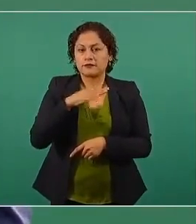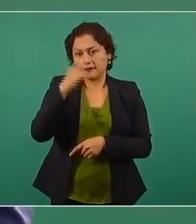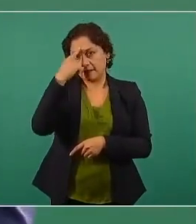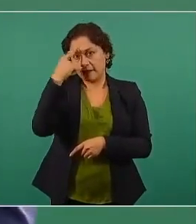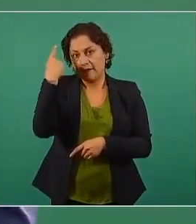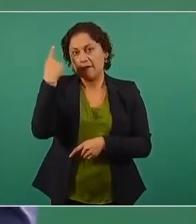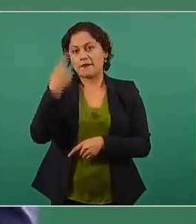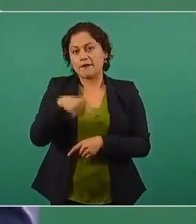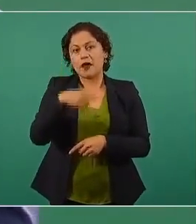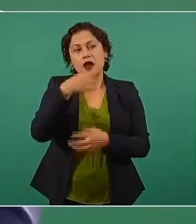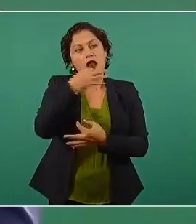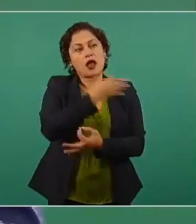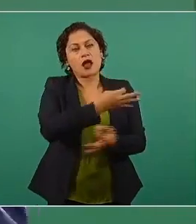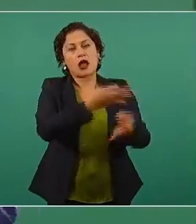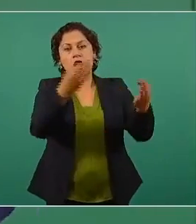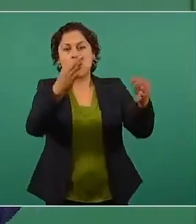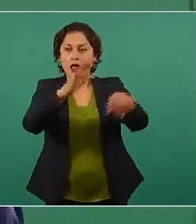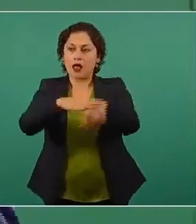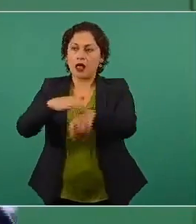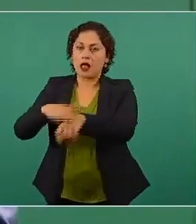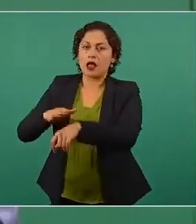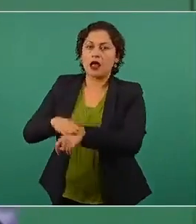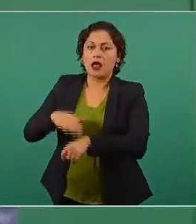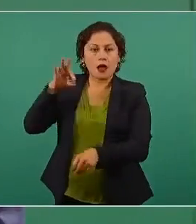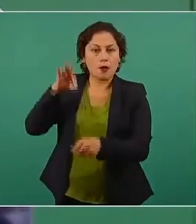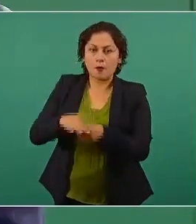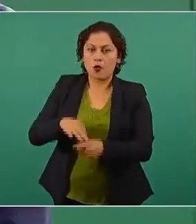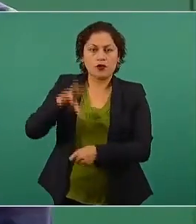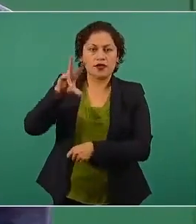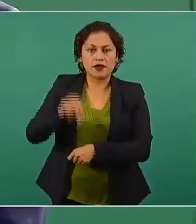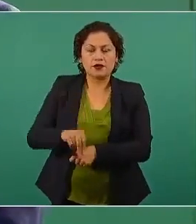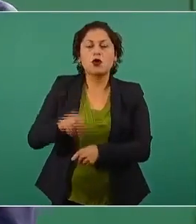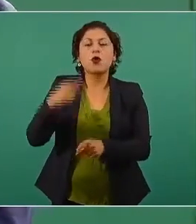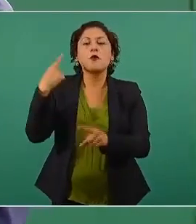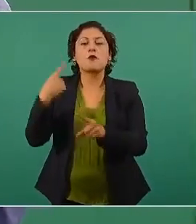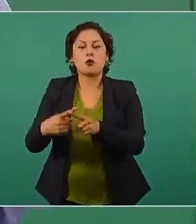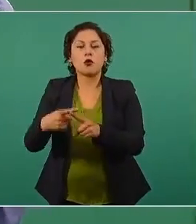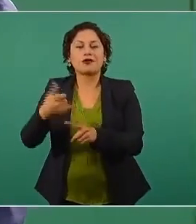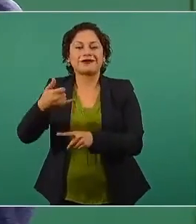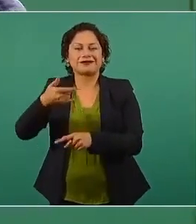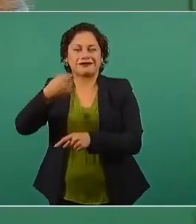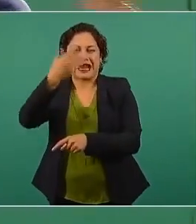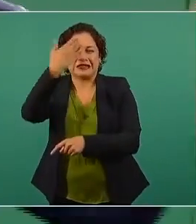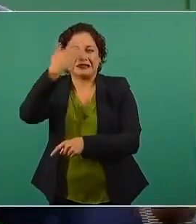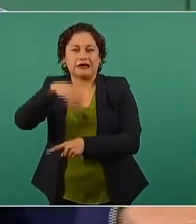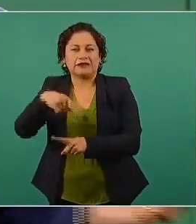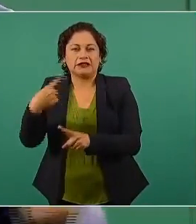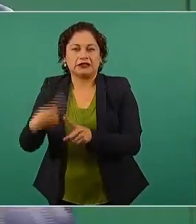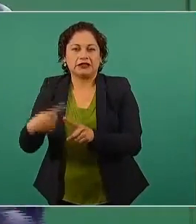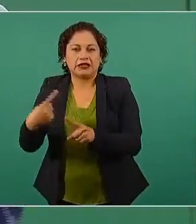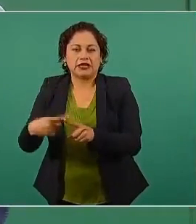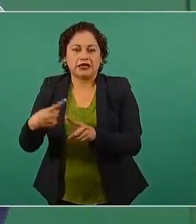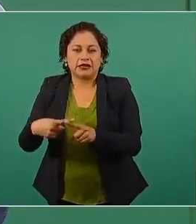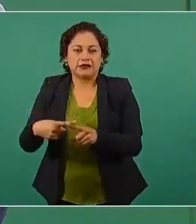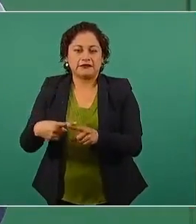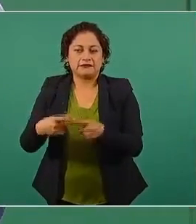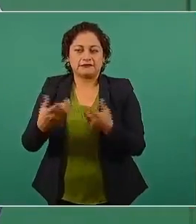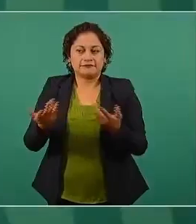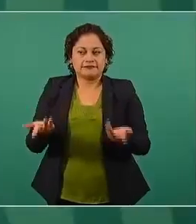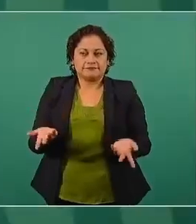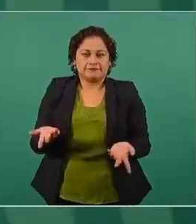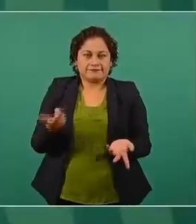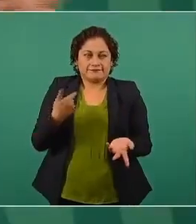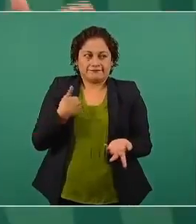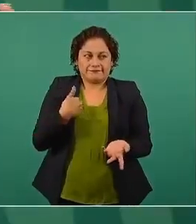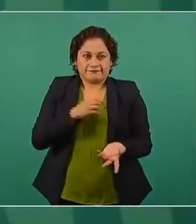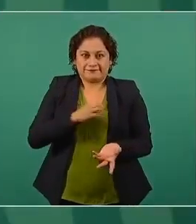el que no voten por ya saben quién, si yo no voy,